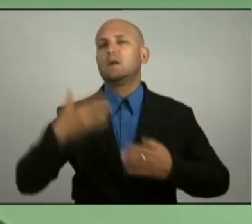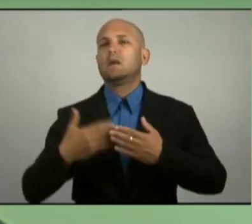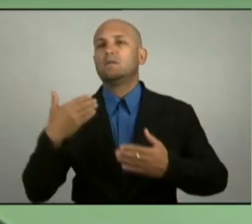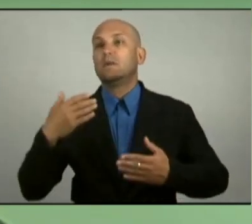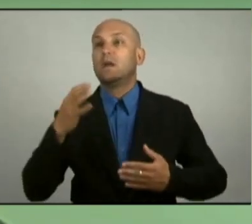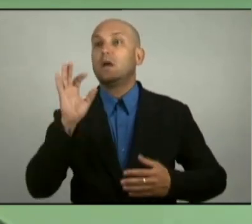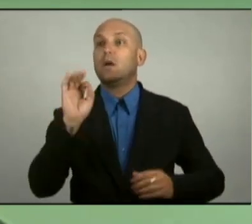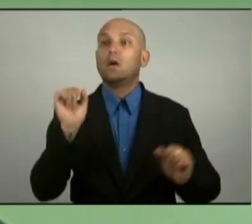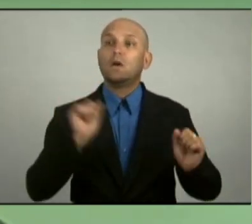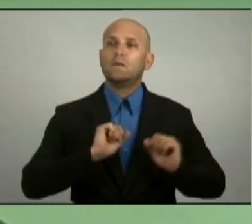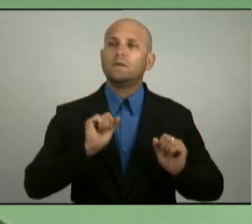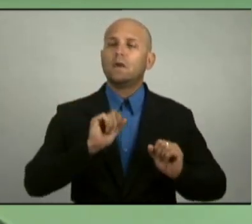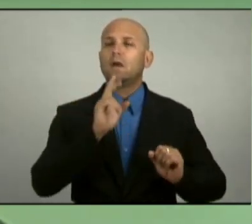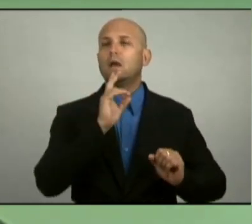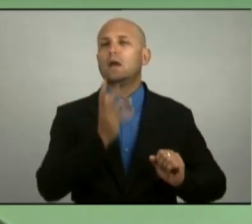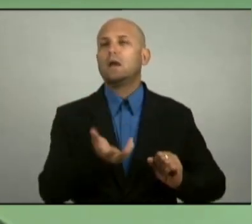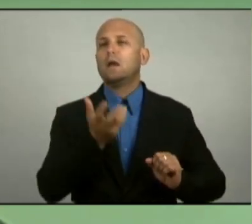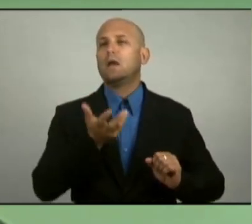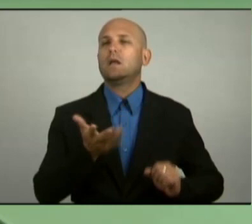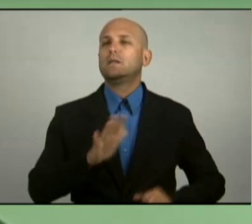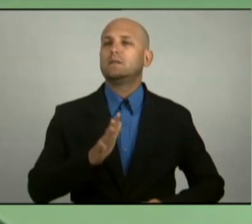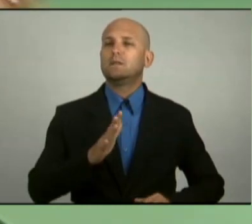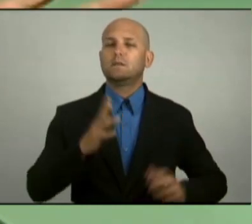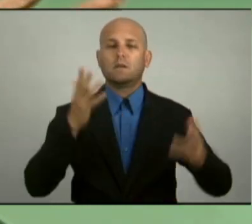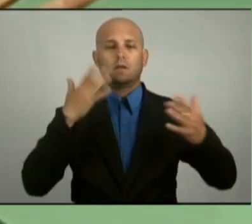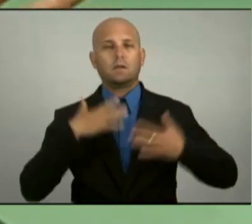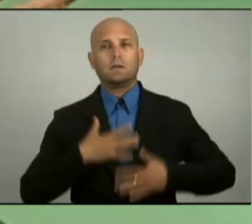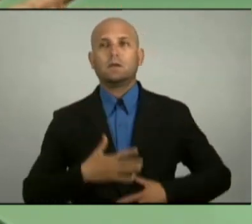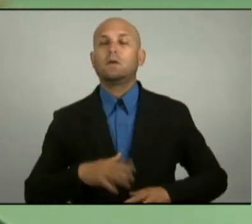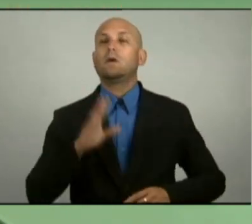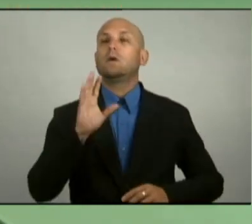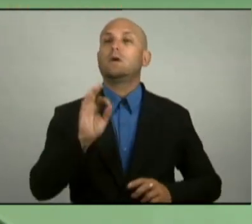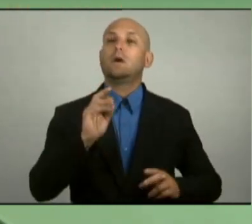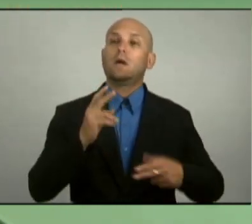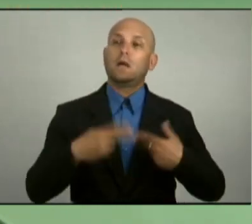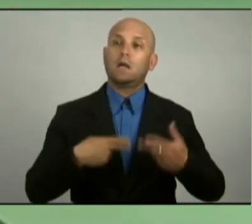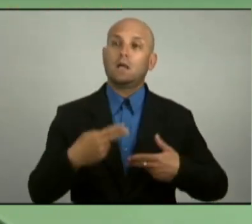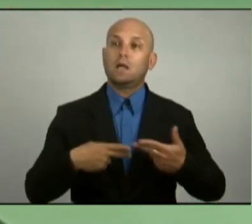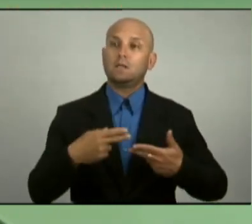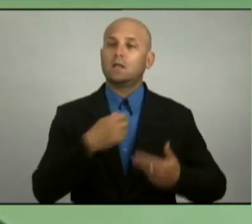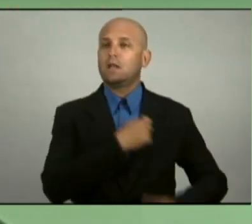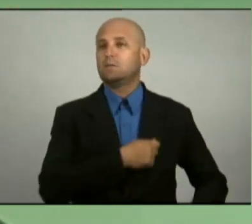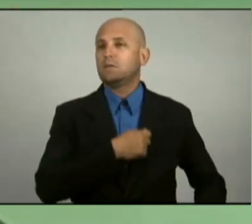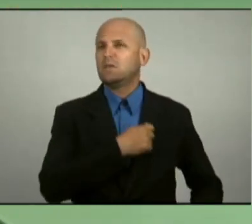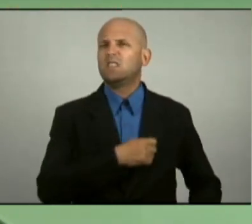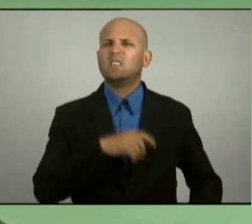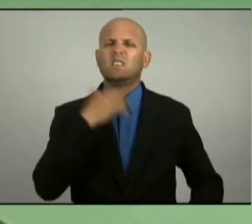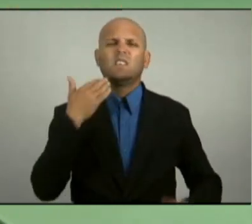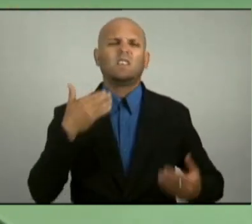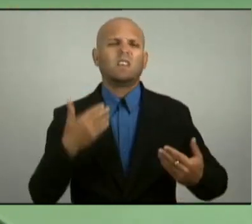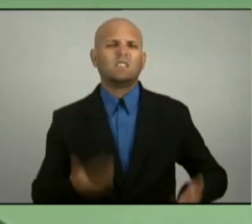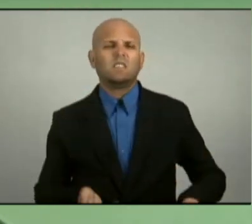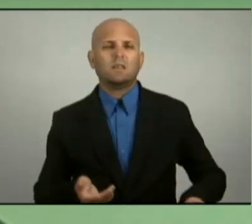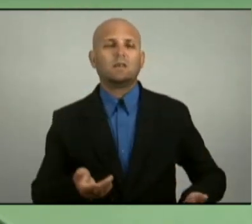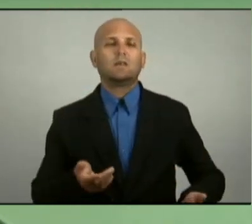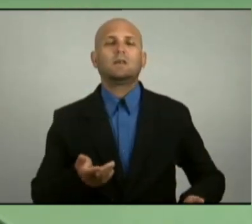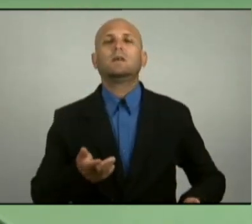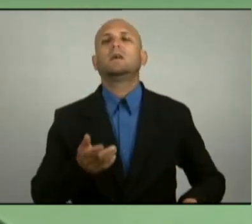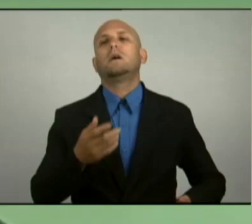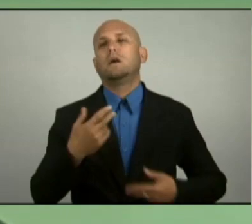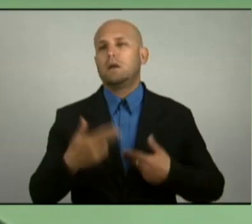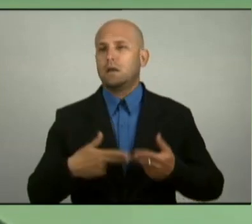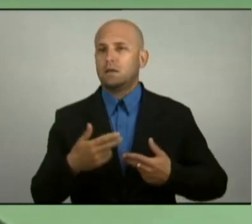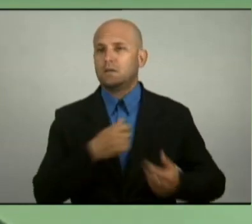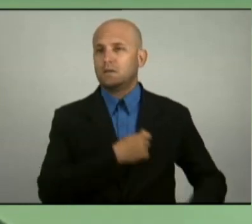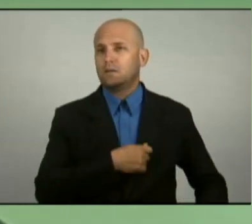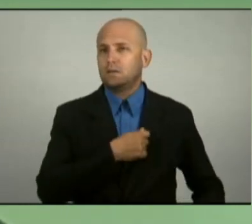ayudar conversar de temas agradables hacer el amor que a veces nos olvidamos estamos muy cansados y nos olvidamos de hacer el